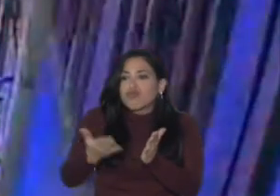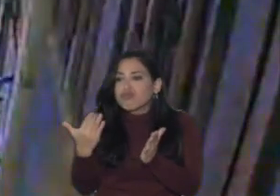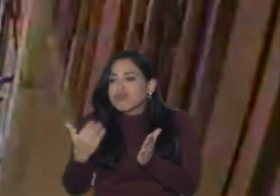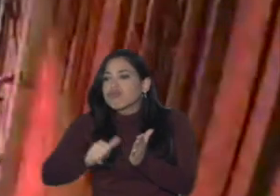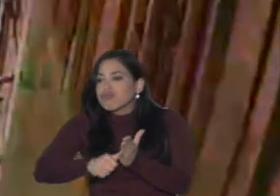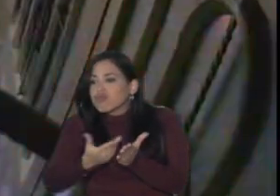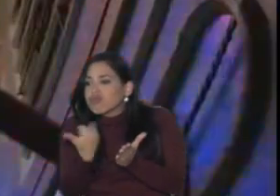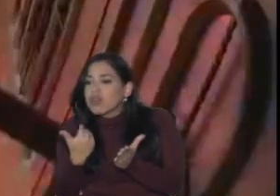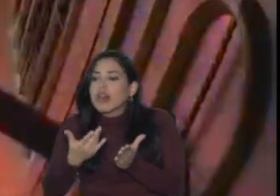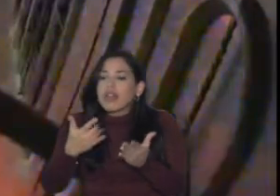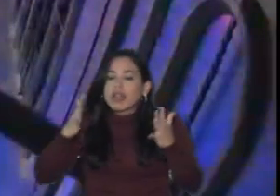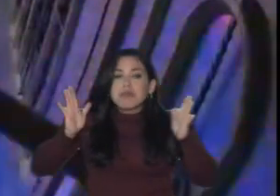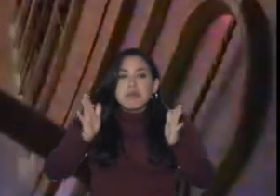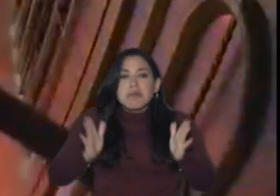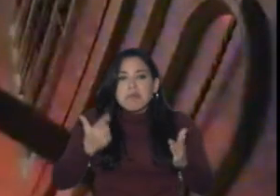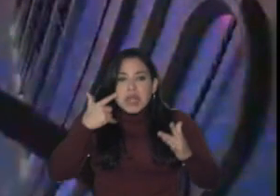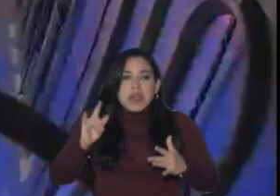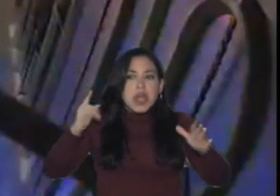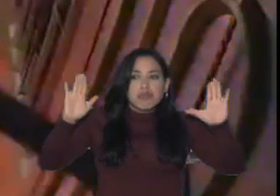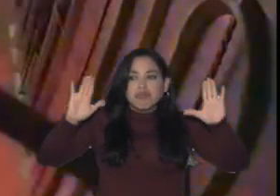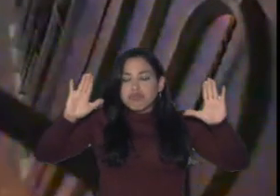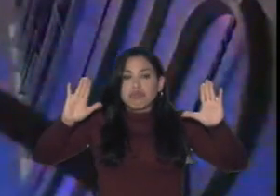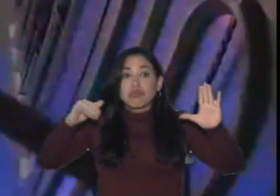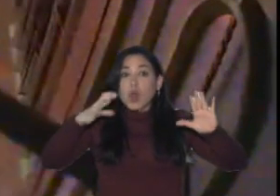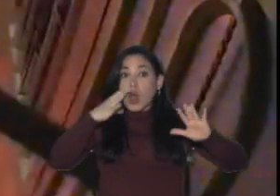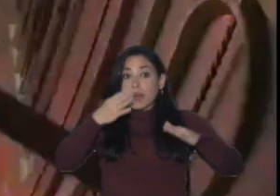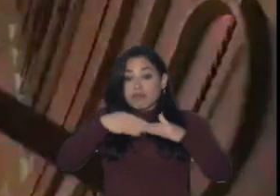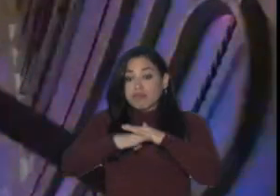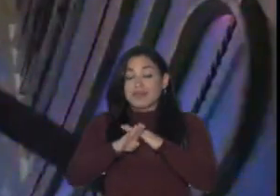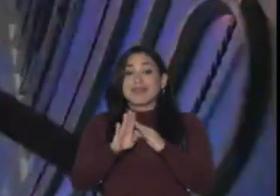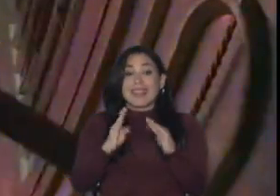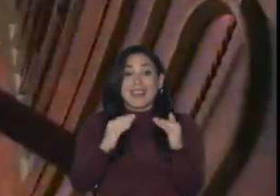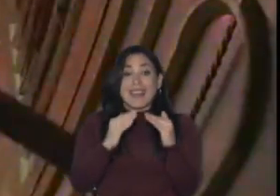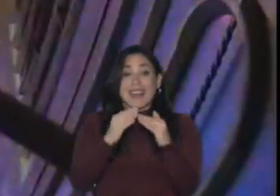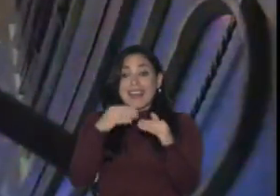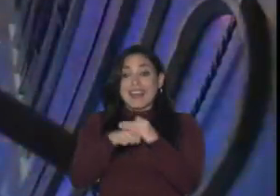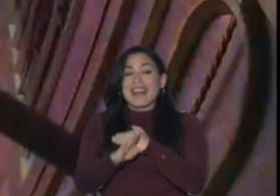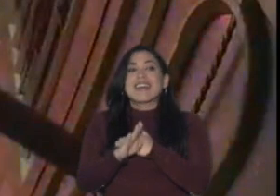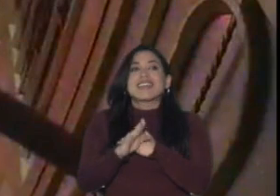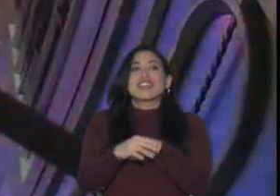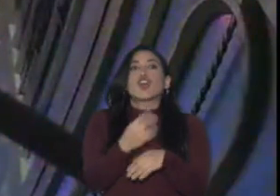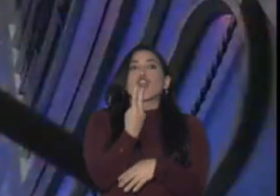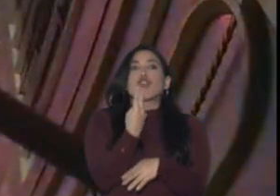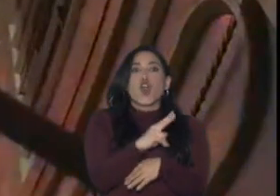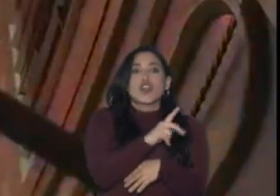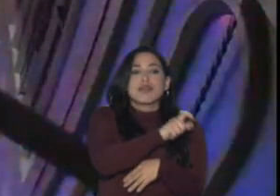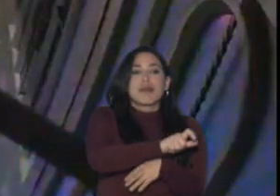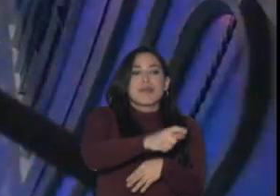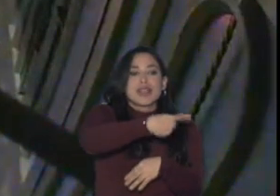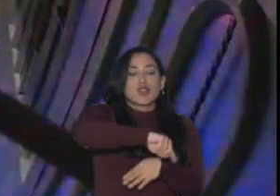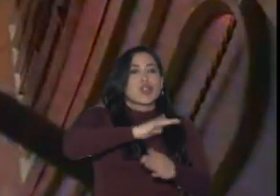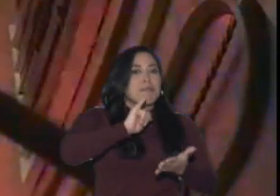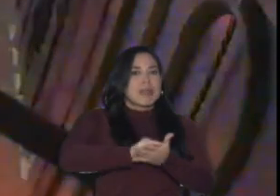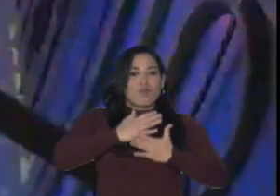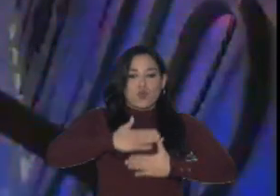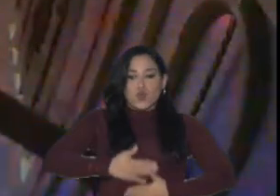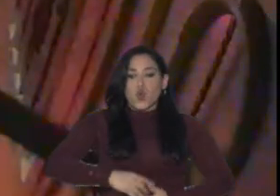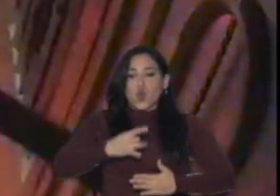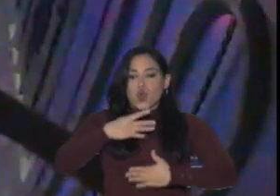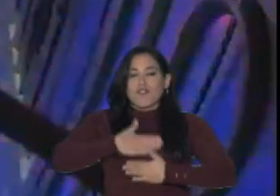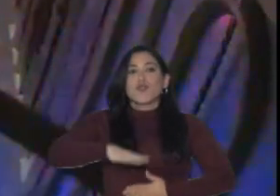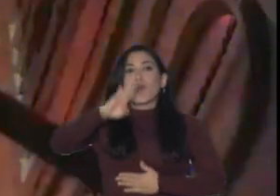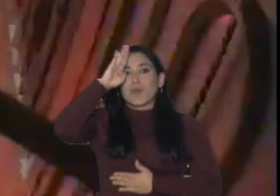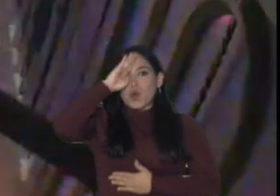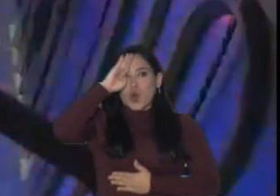la cédula, y mientras este sujeto ingresaba a su vivienda, fue atacado por 12 hombres también vestidos de policías que